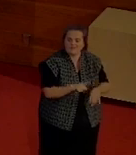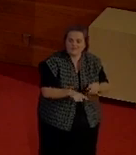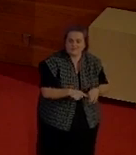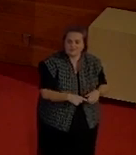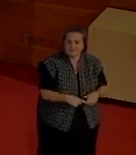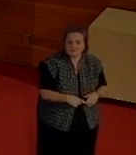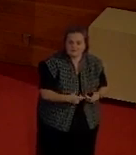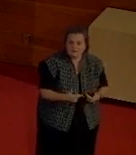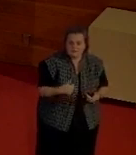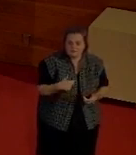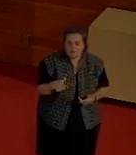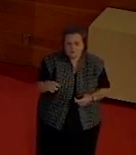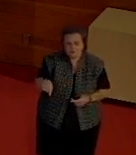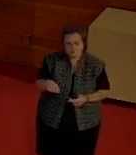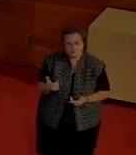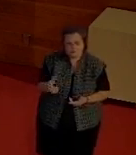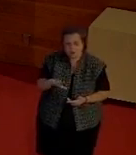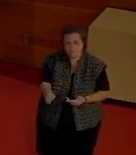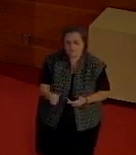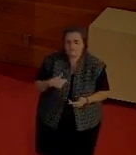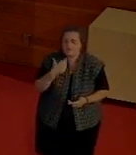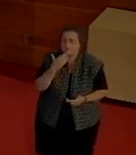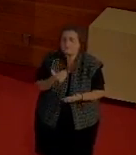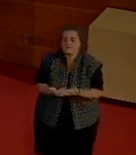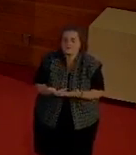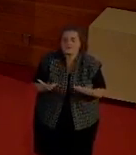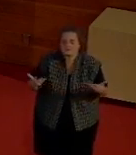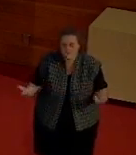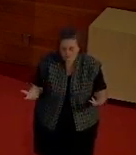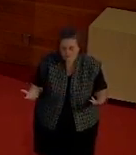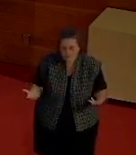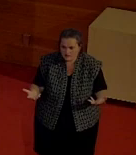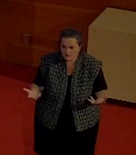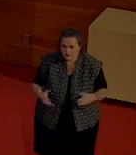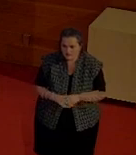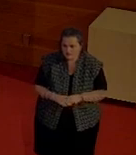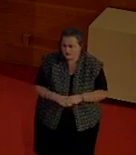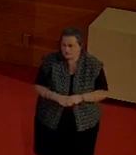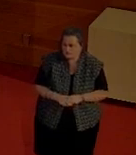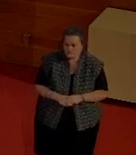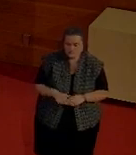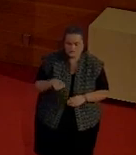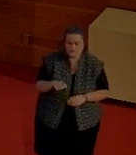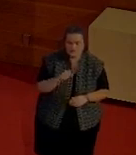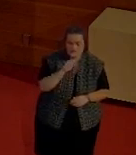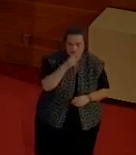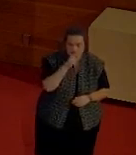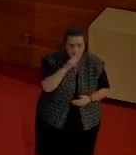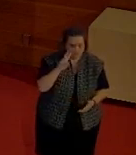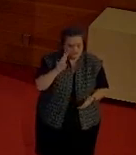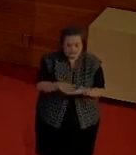voy a pedir a cualquiera de vosotros africanos para que nos entendamos Que no no reconozca es a